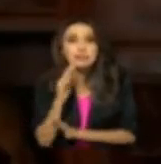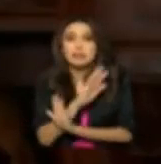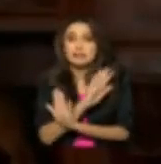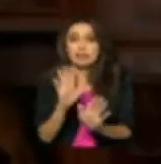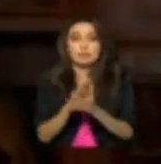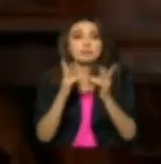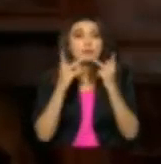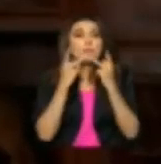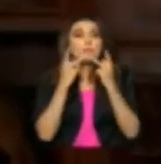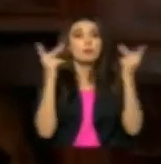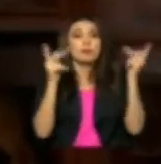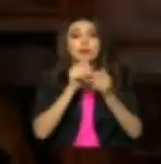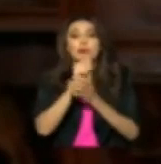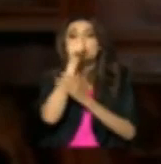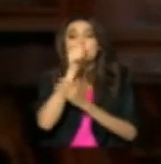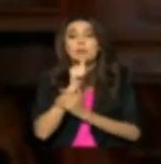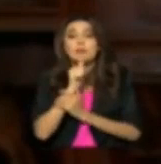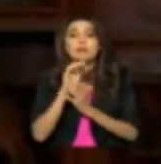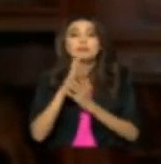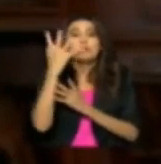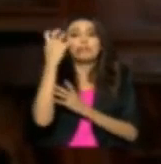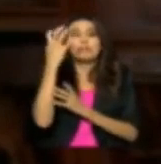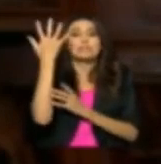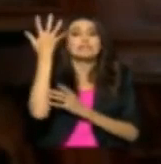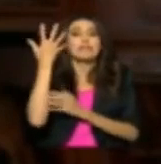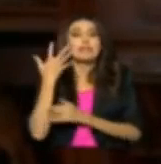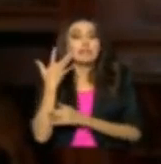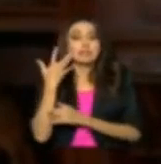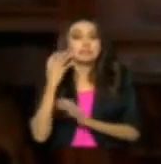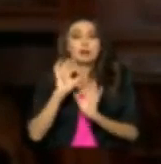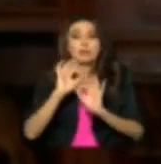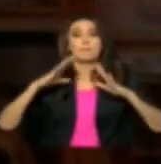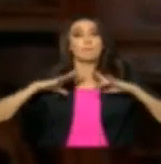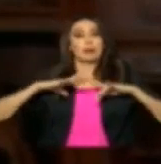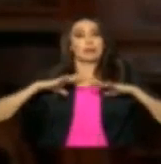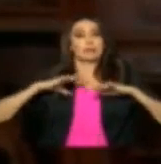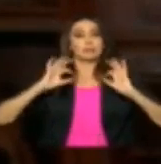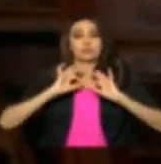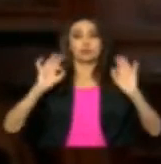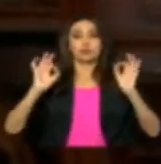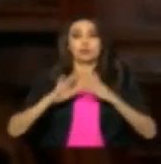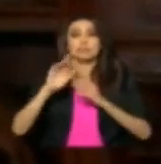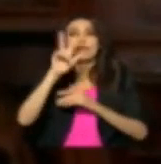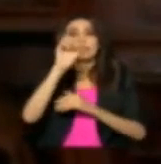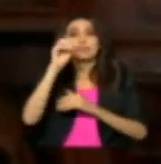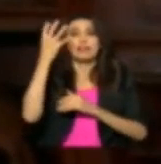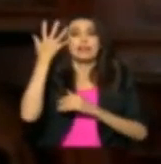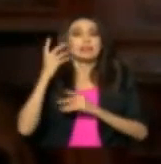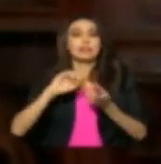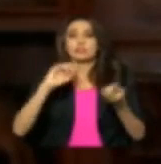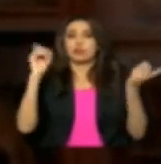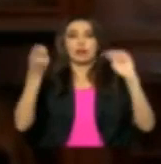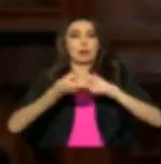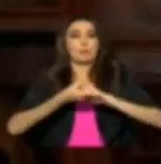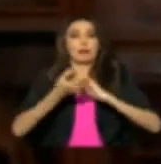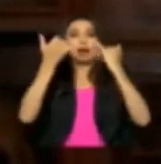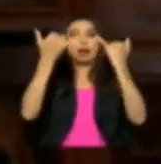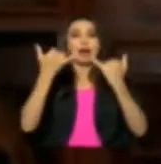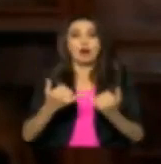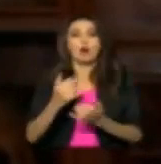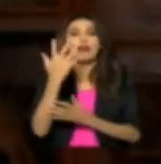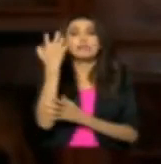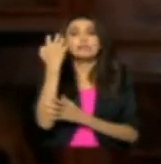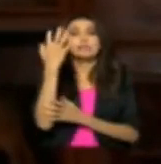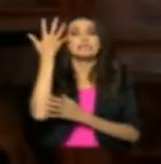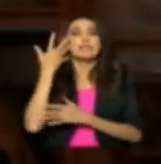empleados públicos, con excepción de la fuerza pública y los prestadores de servicios sociales, dejarán de tener 30 días y pasarán a los mismos 15